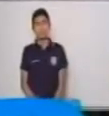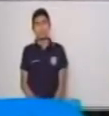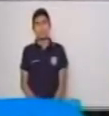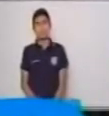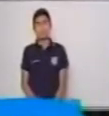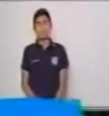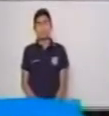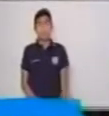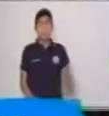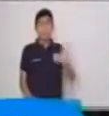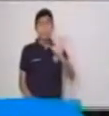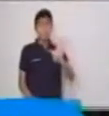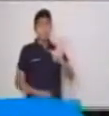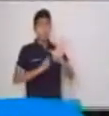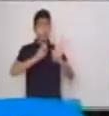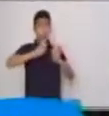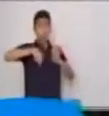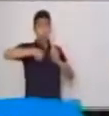más